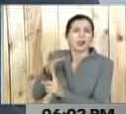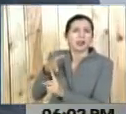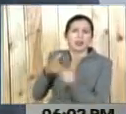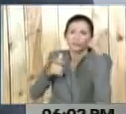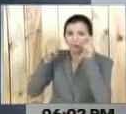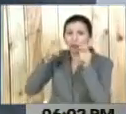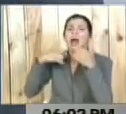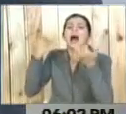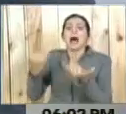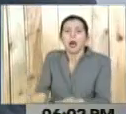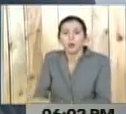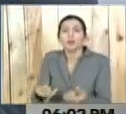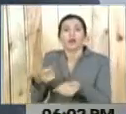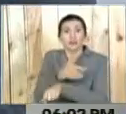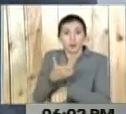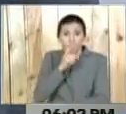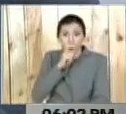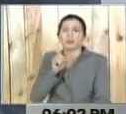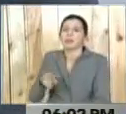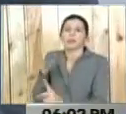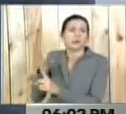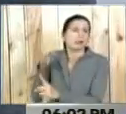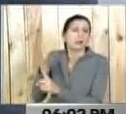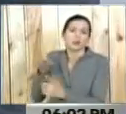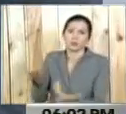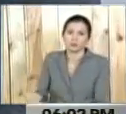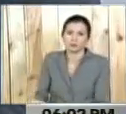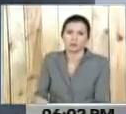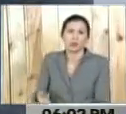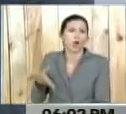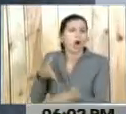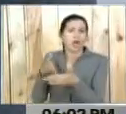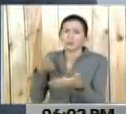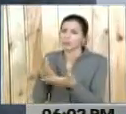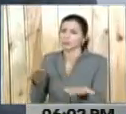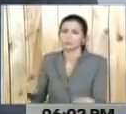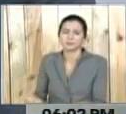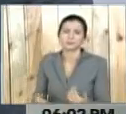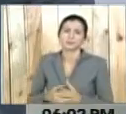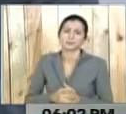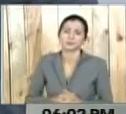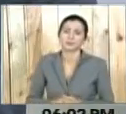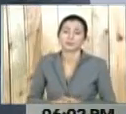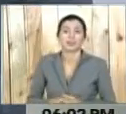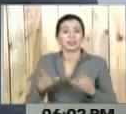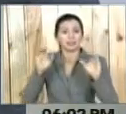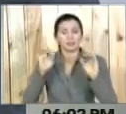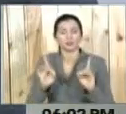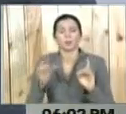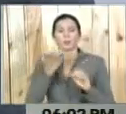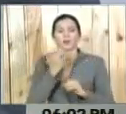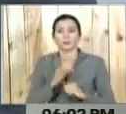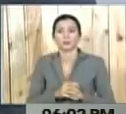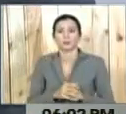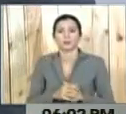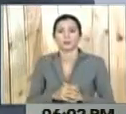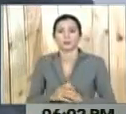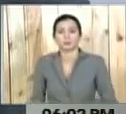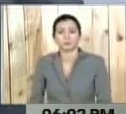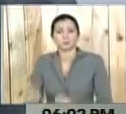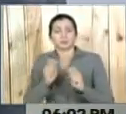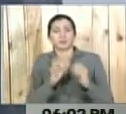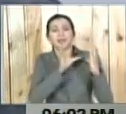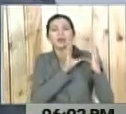Nicolás Maduro. ¿En qué sentido? En el sentido que la decisión, por ejemplo, de ocupar cargos